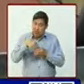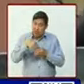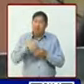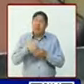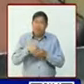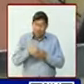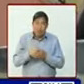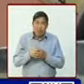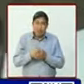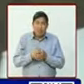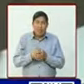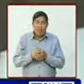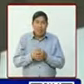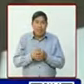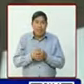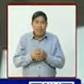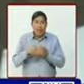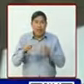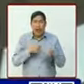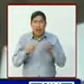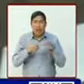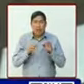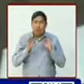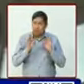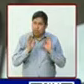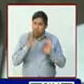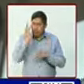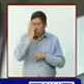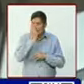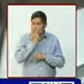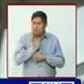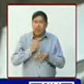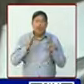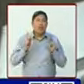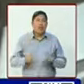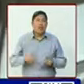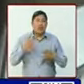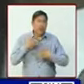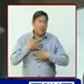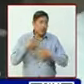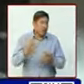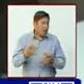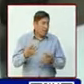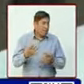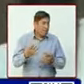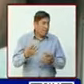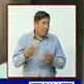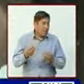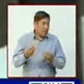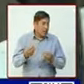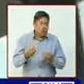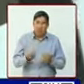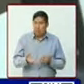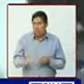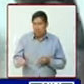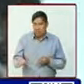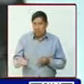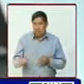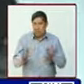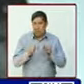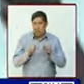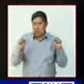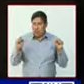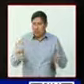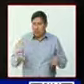¿Portalapiz? Sí, un portalapiz. Hago exclusividades para personas que les gusta, digamos, el sistema